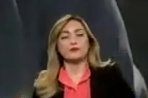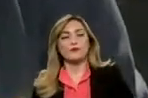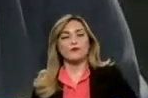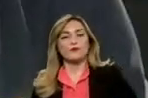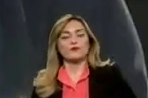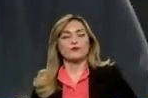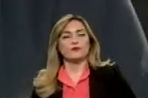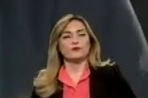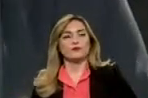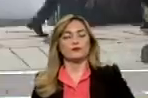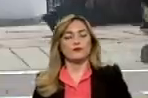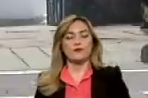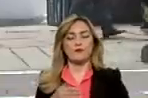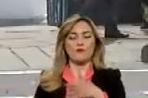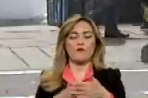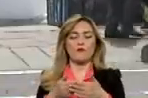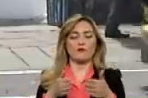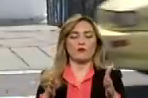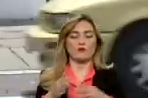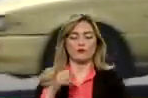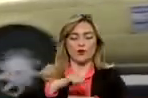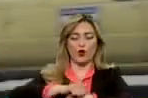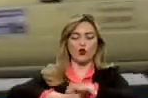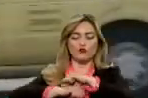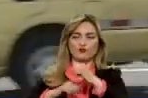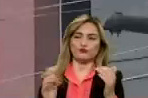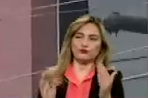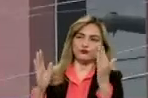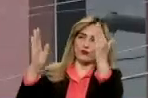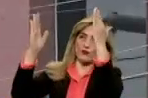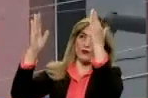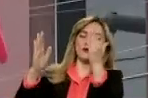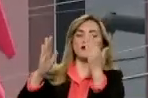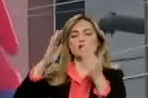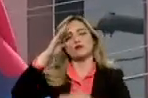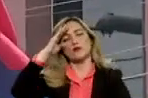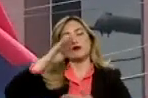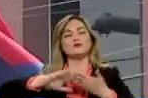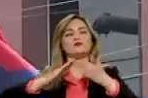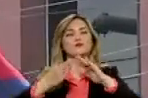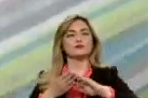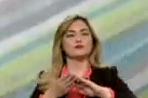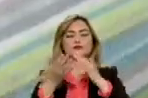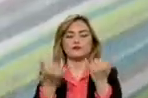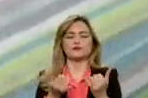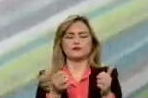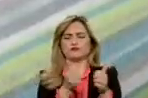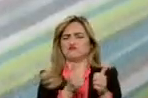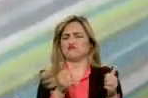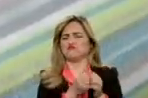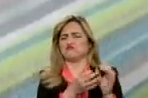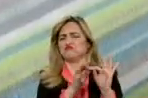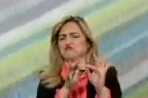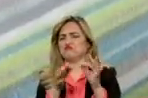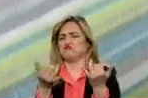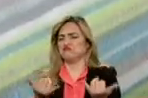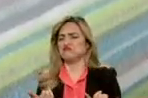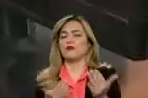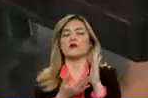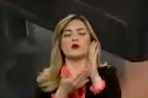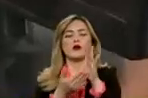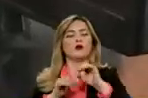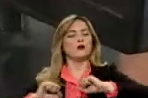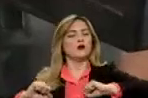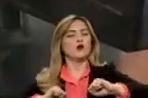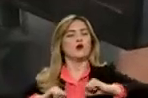en ese proceso de reapertura. La estructura de la unidad de policía comunitaria fue modernizada, equipada, repotenciada bajo el nuevo modelo de